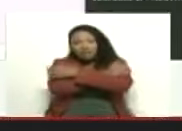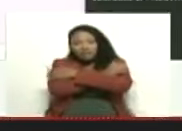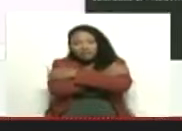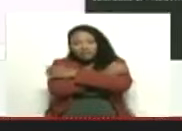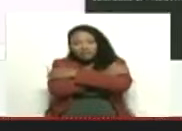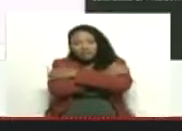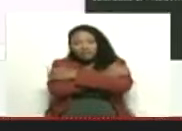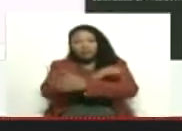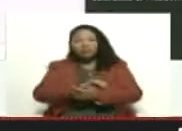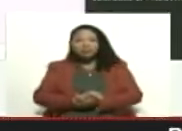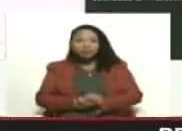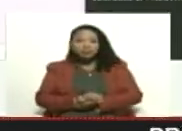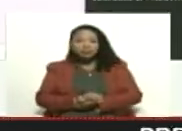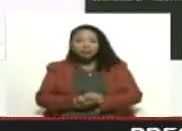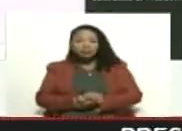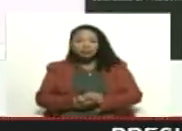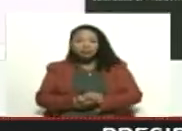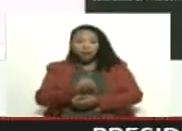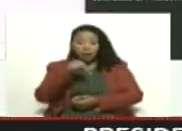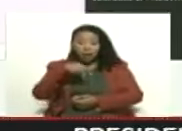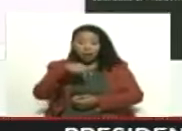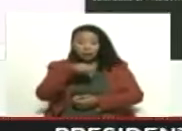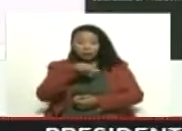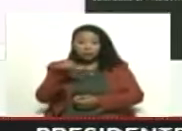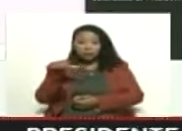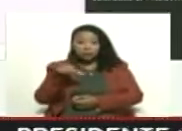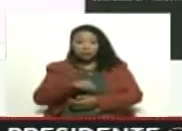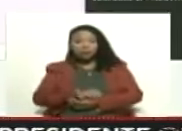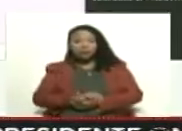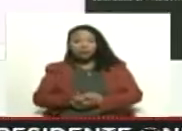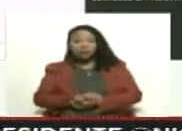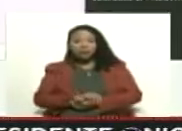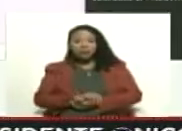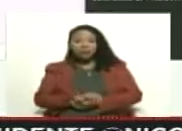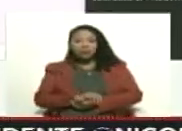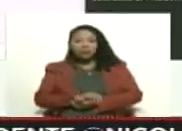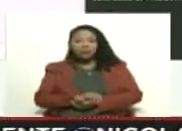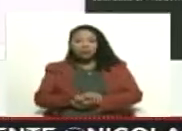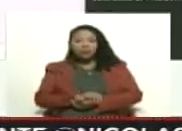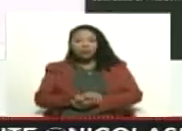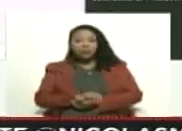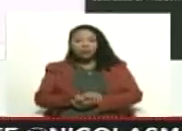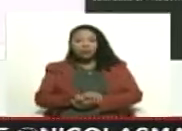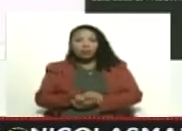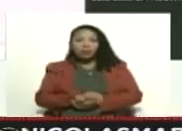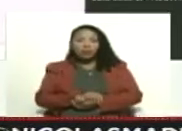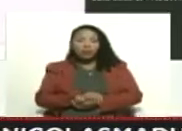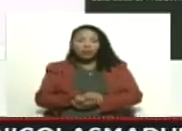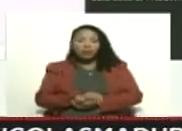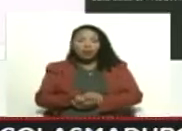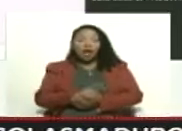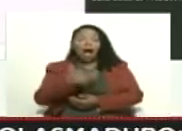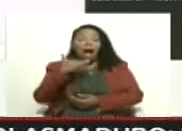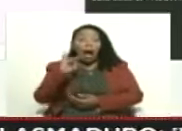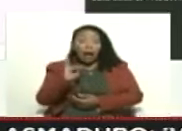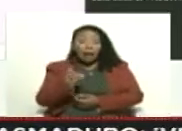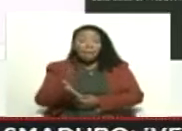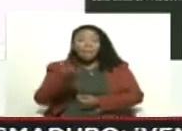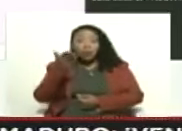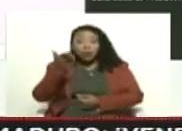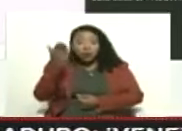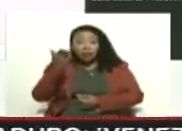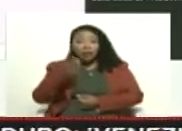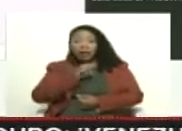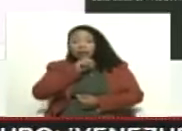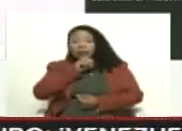eh además esta semana esta semana tenemos nosotros unos hitos importantes de dentro